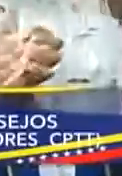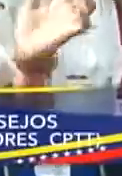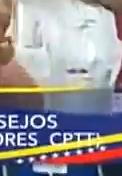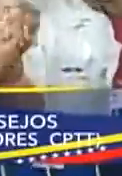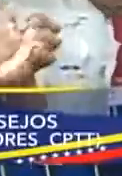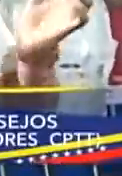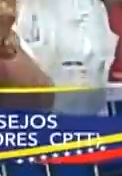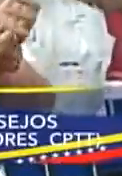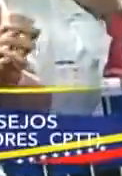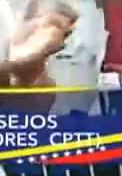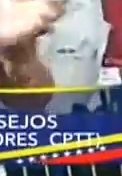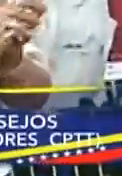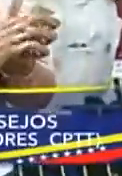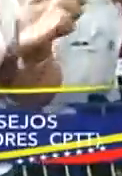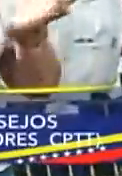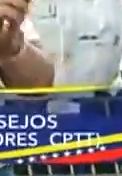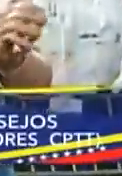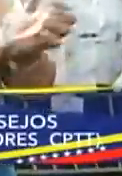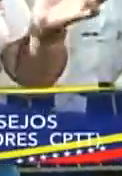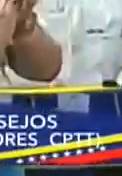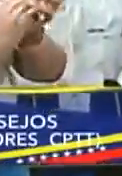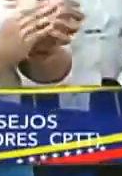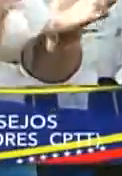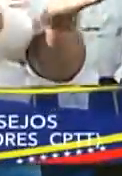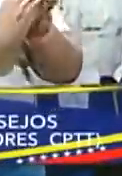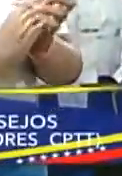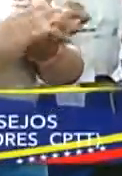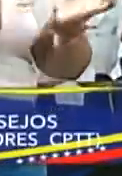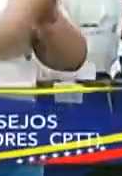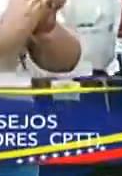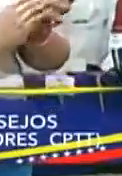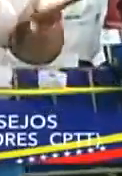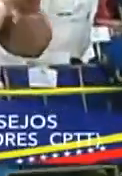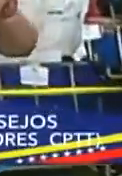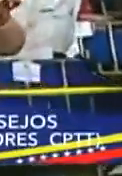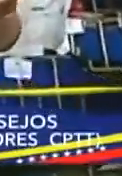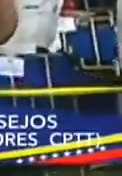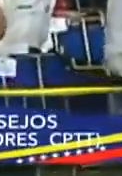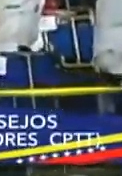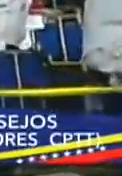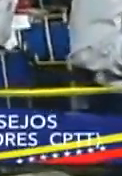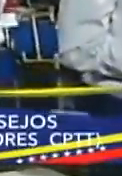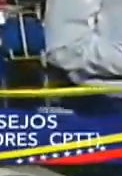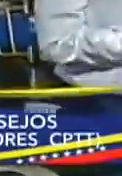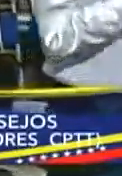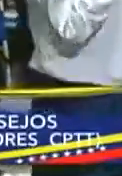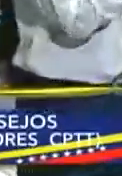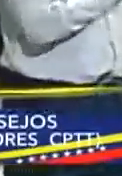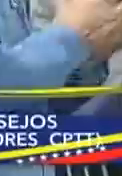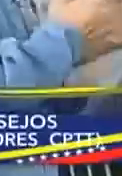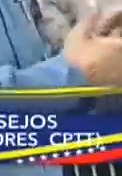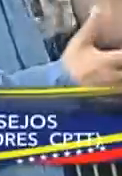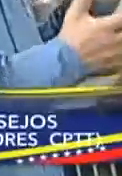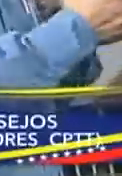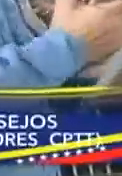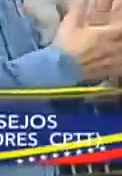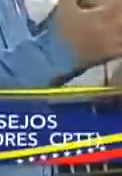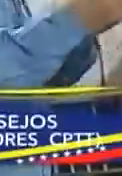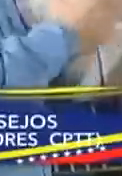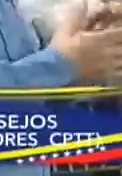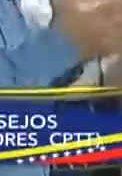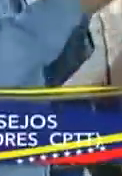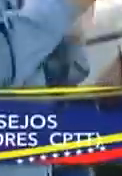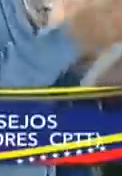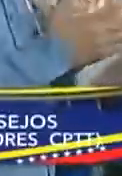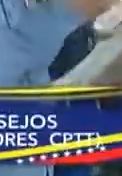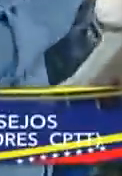enemigo, que el imperialismo, ya él lo venceré. Que con la lucha no más, la miseria se va. Con la lucha no más, es que el yanqui se va. Con